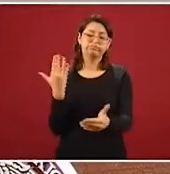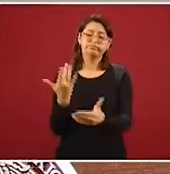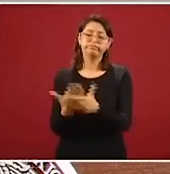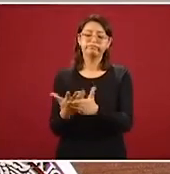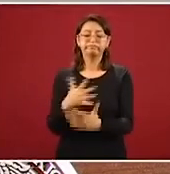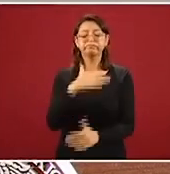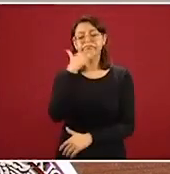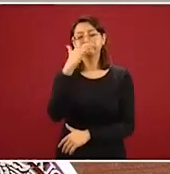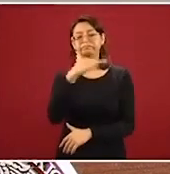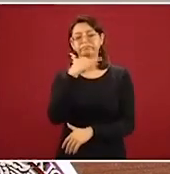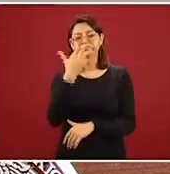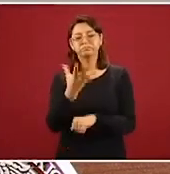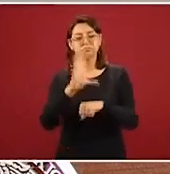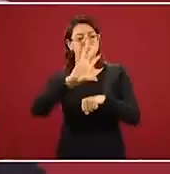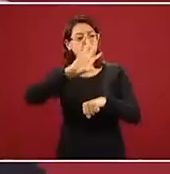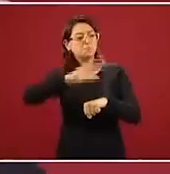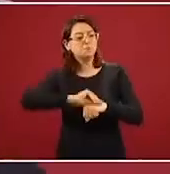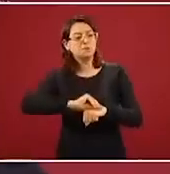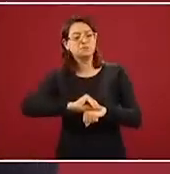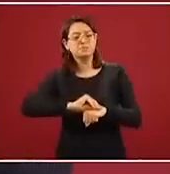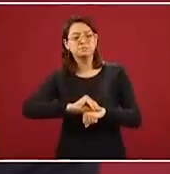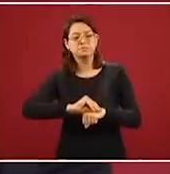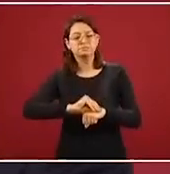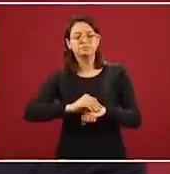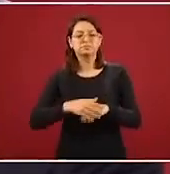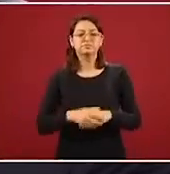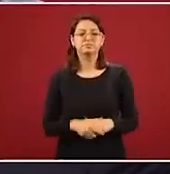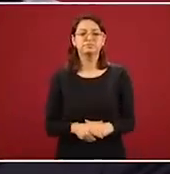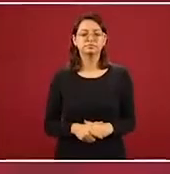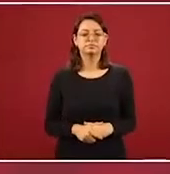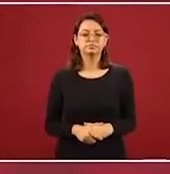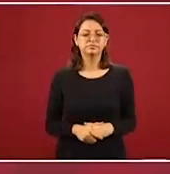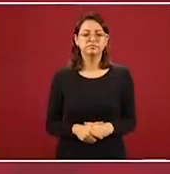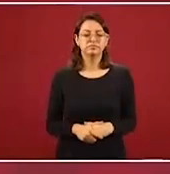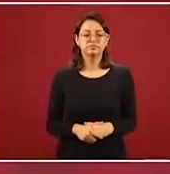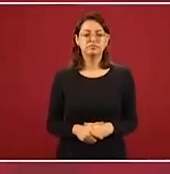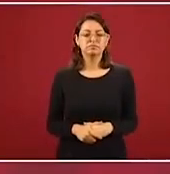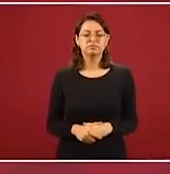corrupción y este